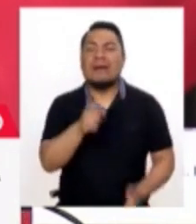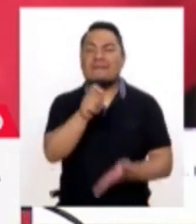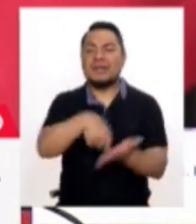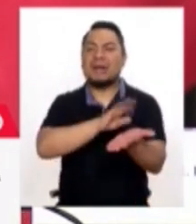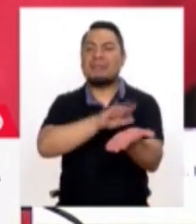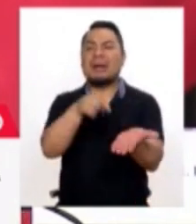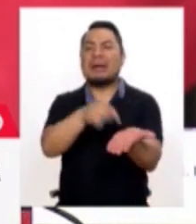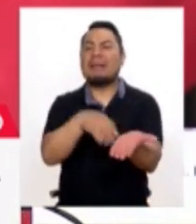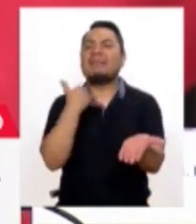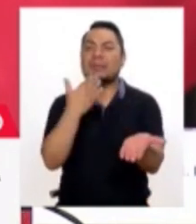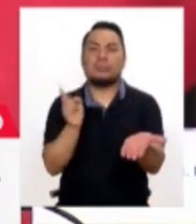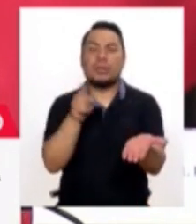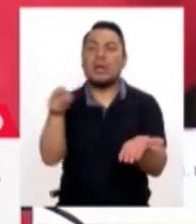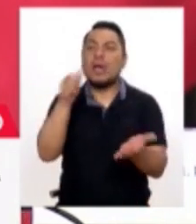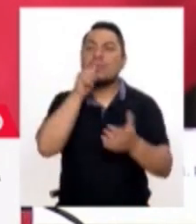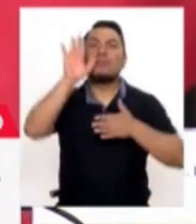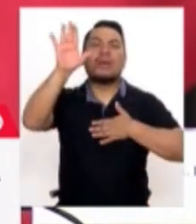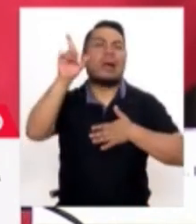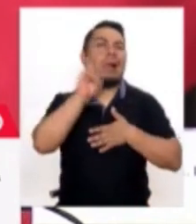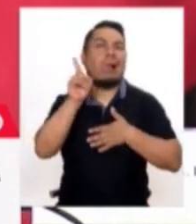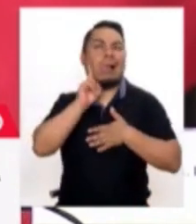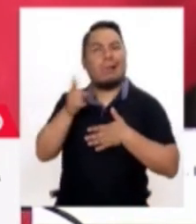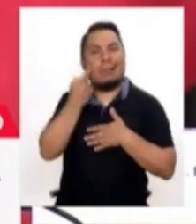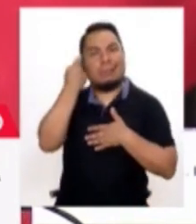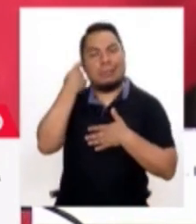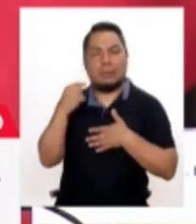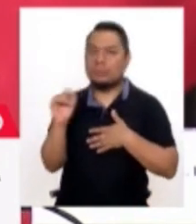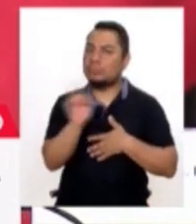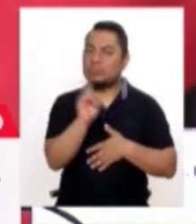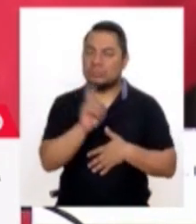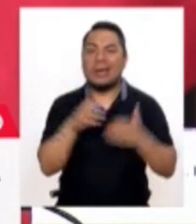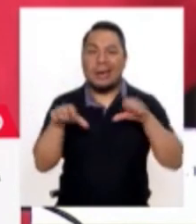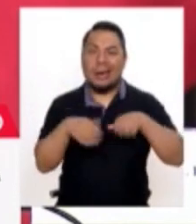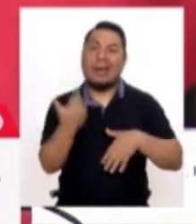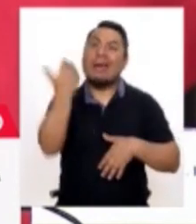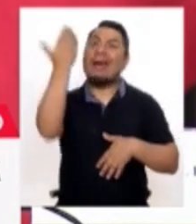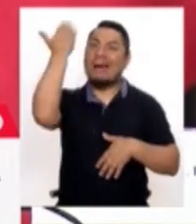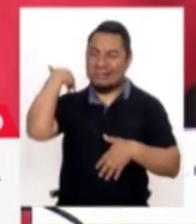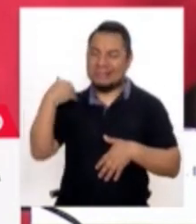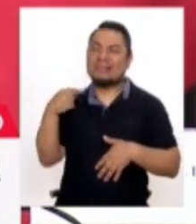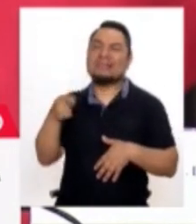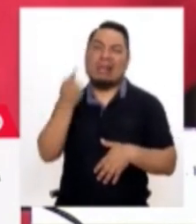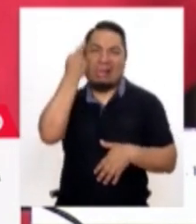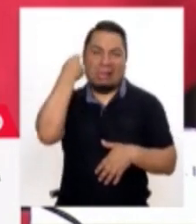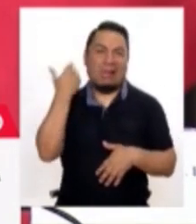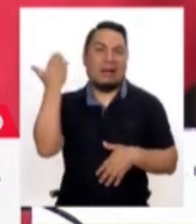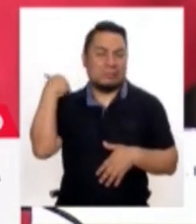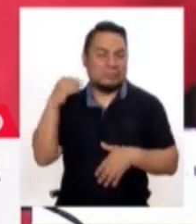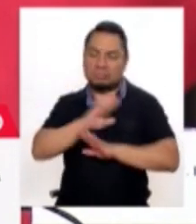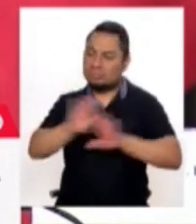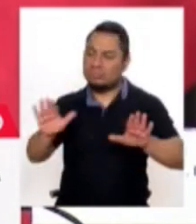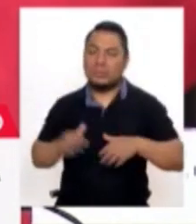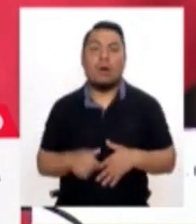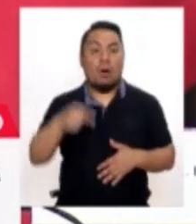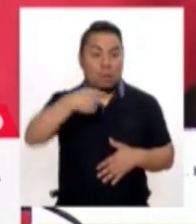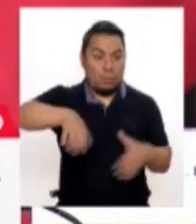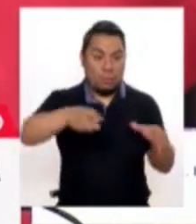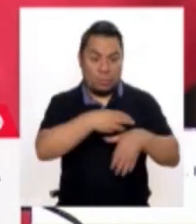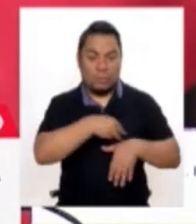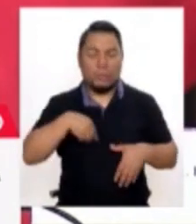muerta. No es un juramento para la tribuna, como se ha hecho tantas veces en el pasado. Se hará